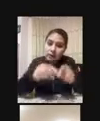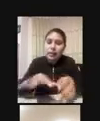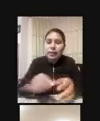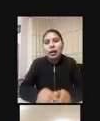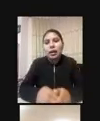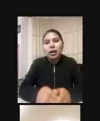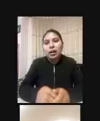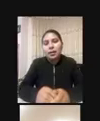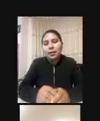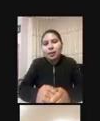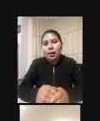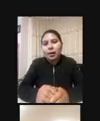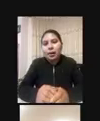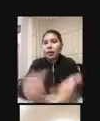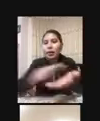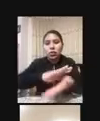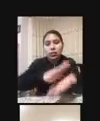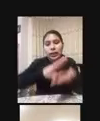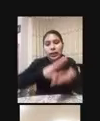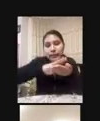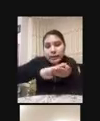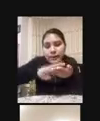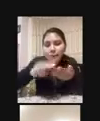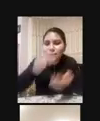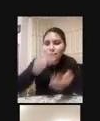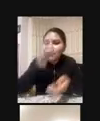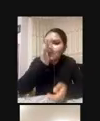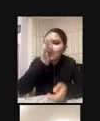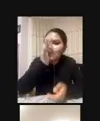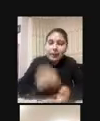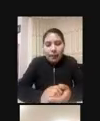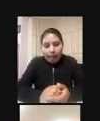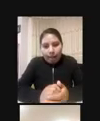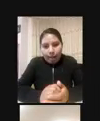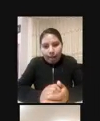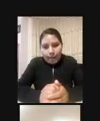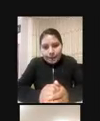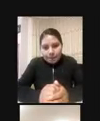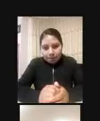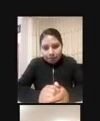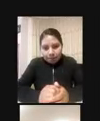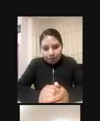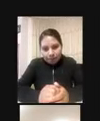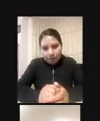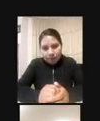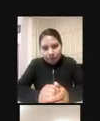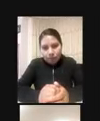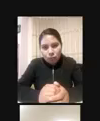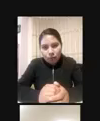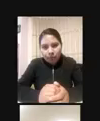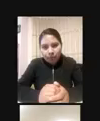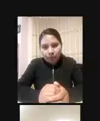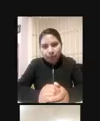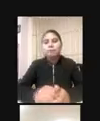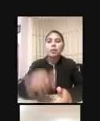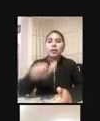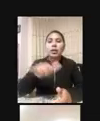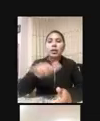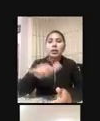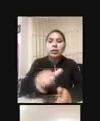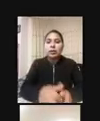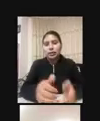forme sarro. El sarro es la placa bacteriana o el biofilm endurecido. Y este se pega muy bien, se